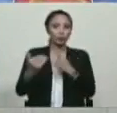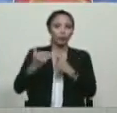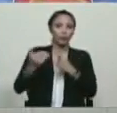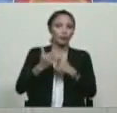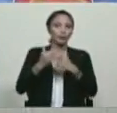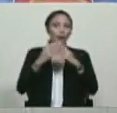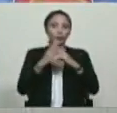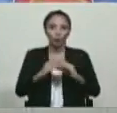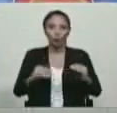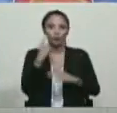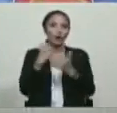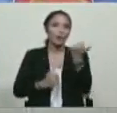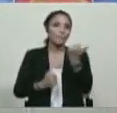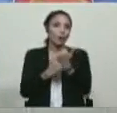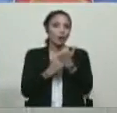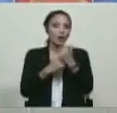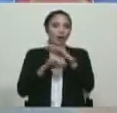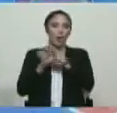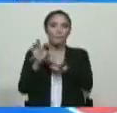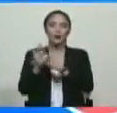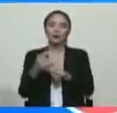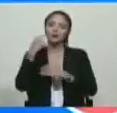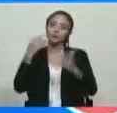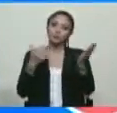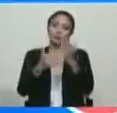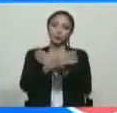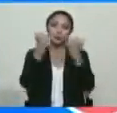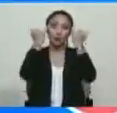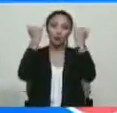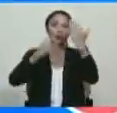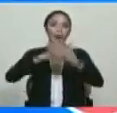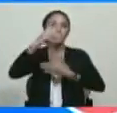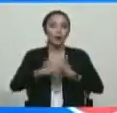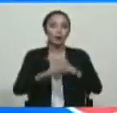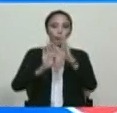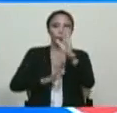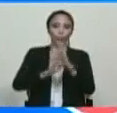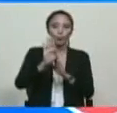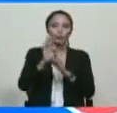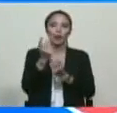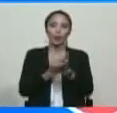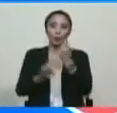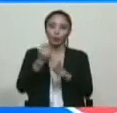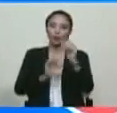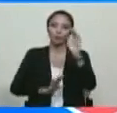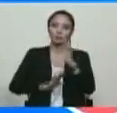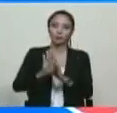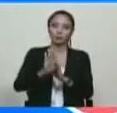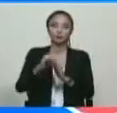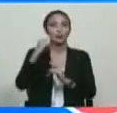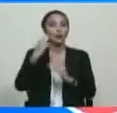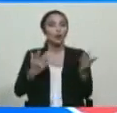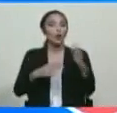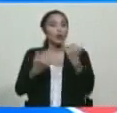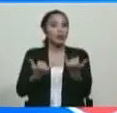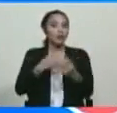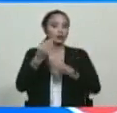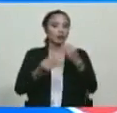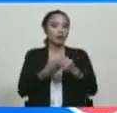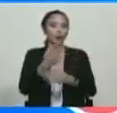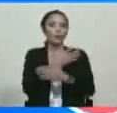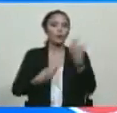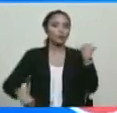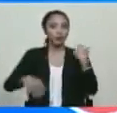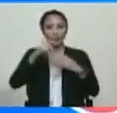aportar a nuestra amada patria en el plan de recuperación, crecimiento y prosperidad económica que impulsa nuestro presidente Nicolás